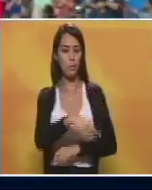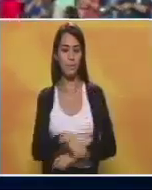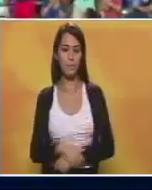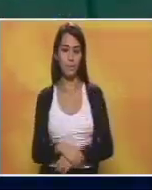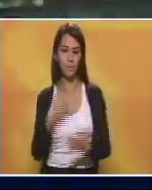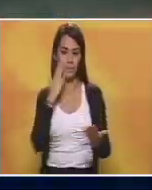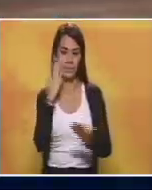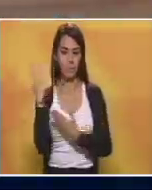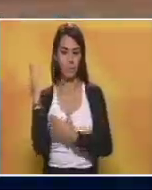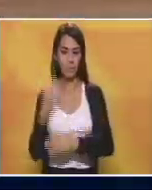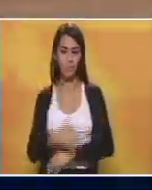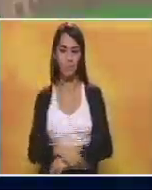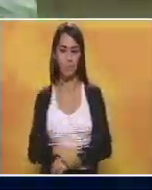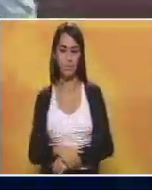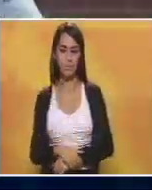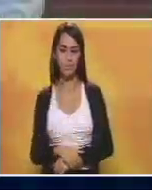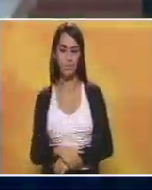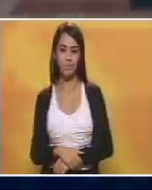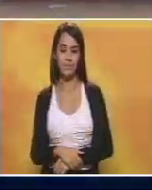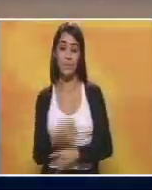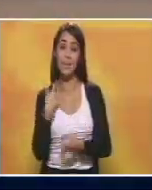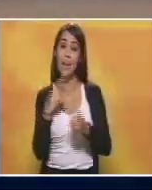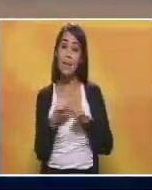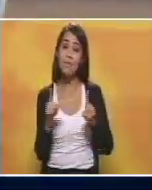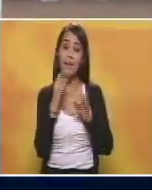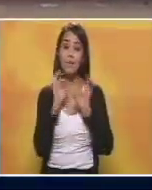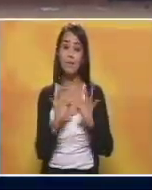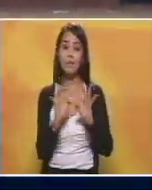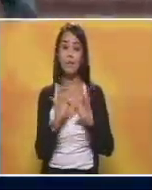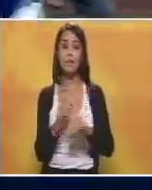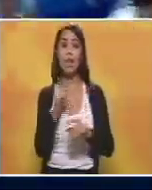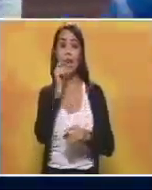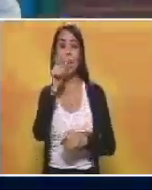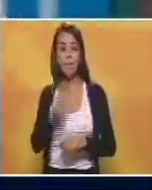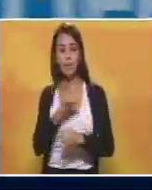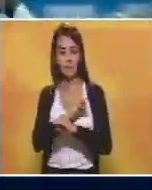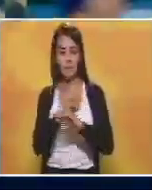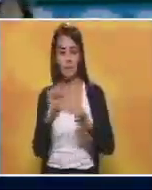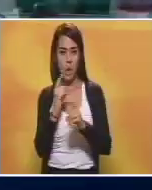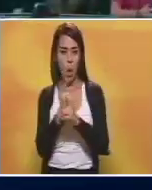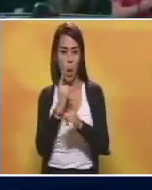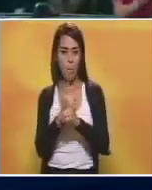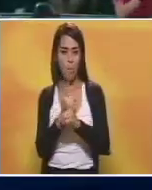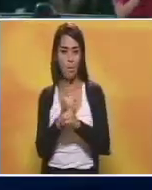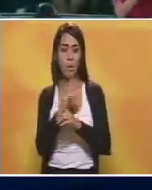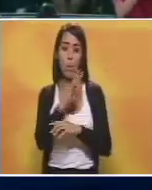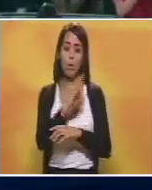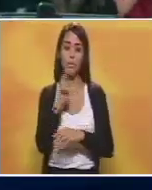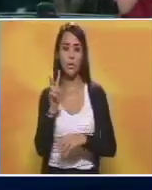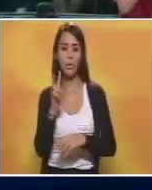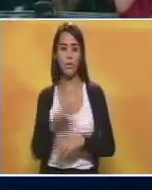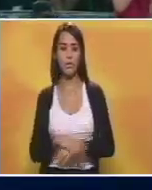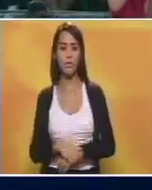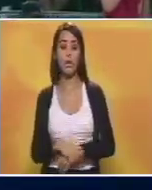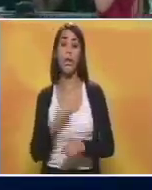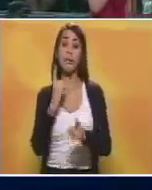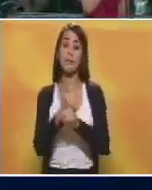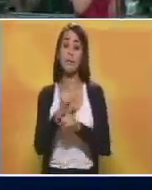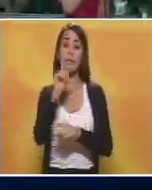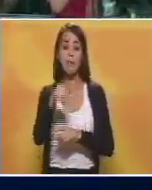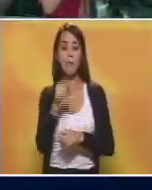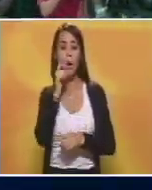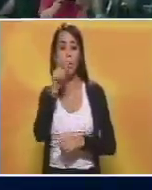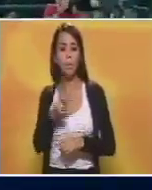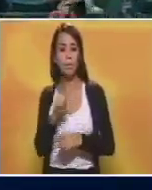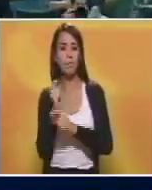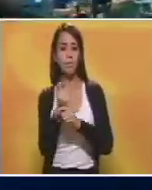esquinas de la campaña y así reducía la diferencia en el marcador torres culminó la jornada de 4-2 en ese compromiso también vio acción round